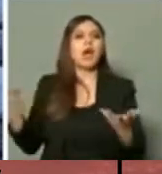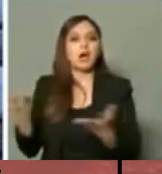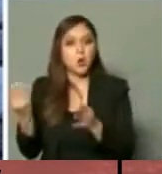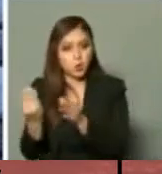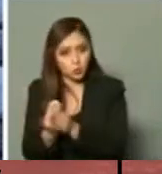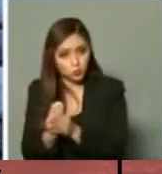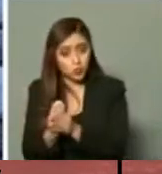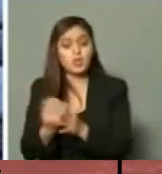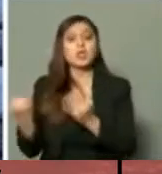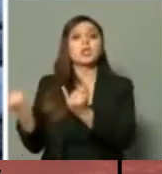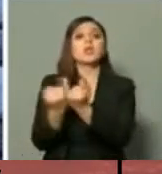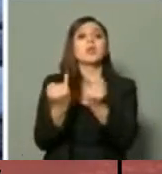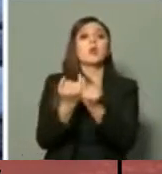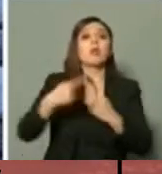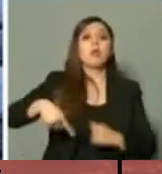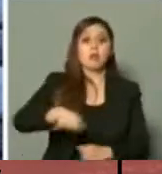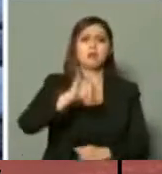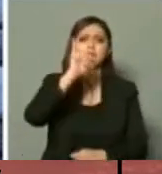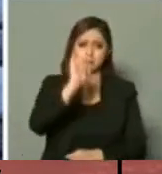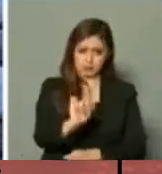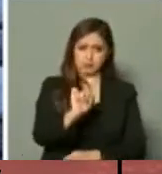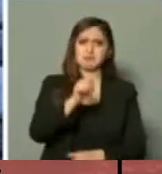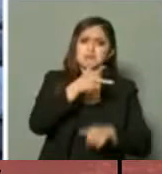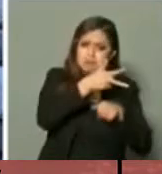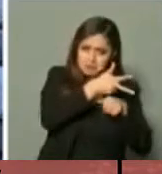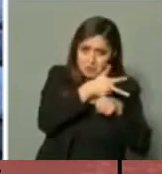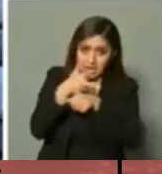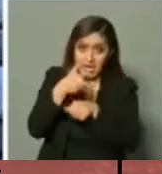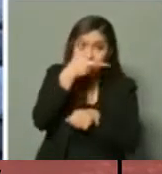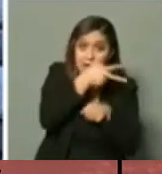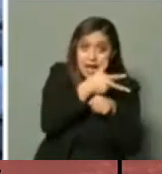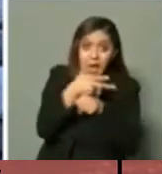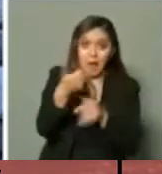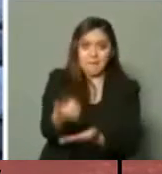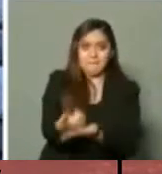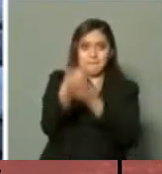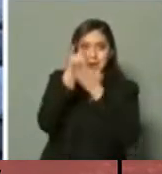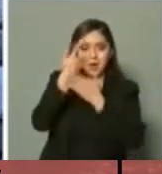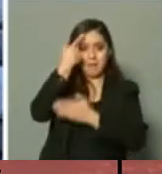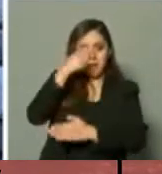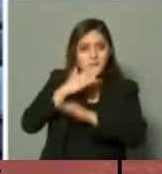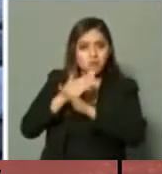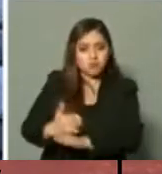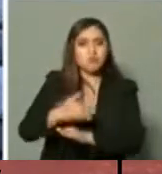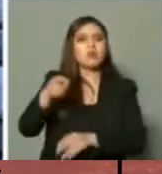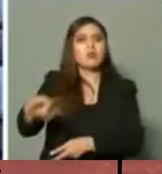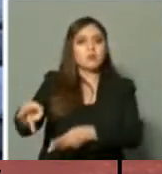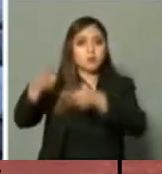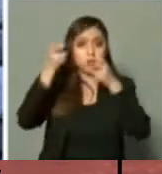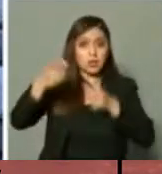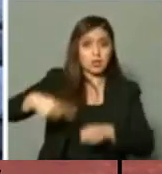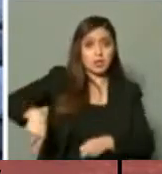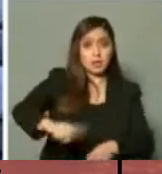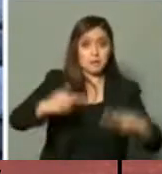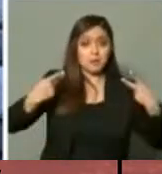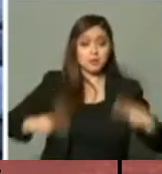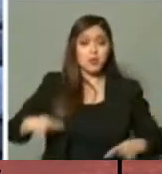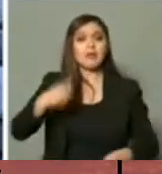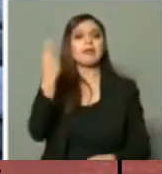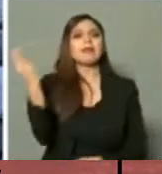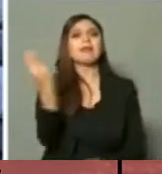sí, vamos a poner más cámaras, porque funcionan como prevención del delito. Los ciudadanos es lo que necesitan, que nosotros estemos